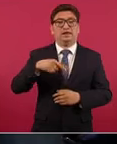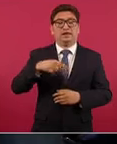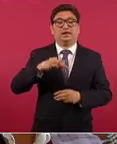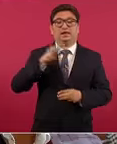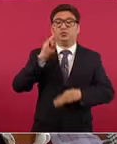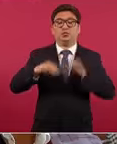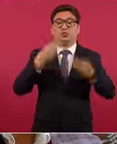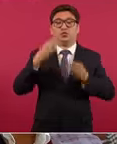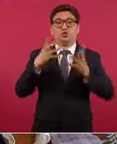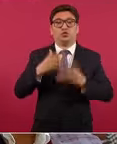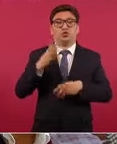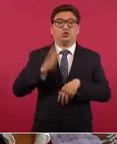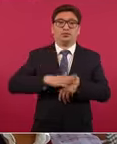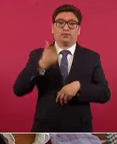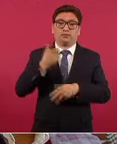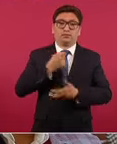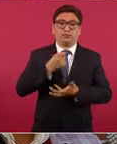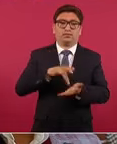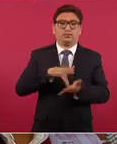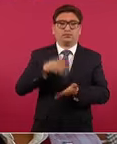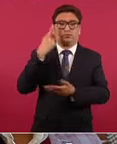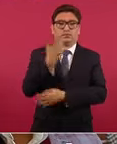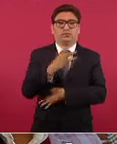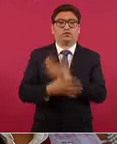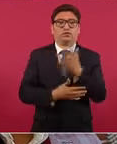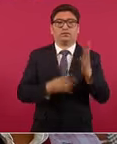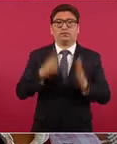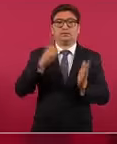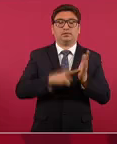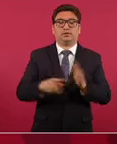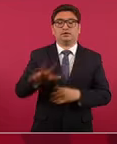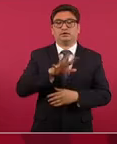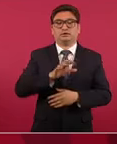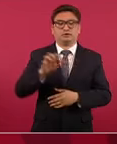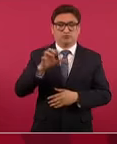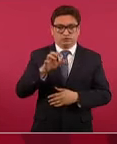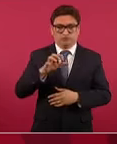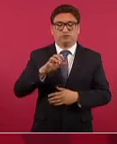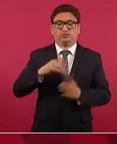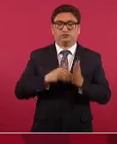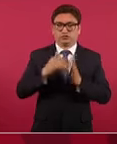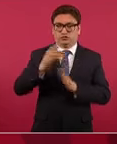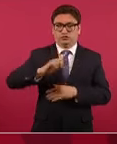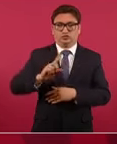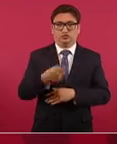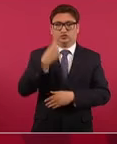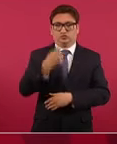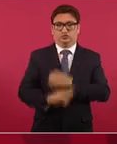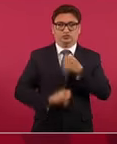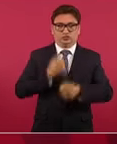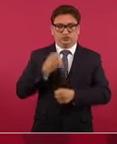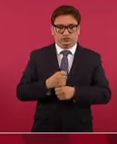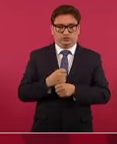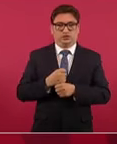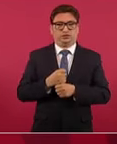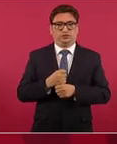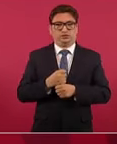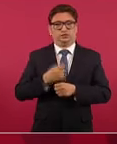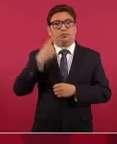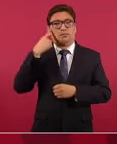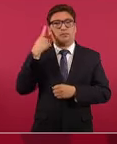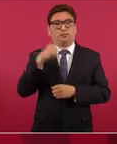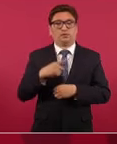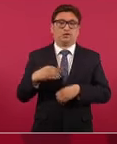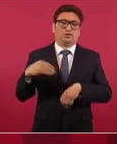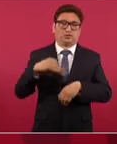mundo destina 1.500 millones de dólares al año para